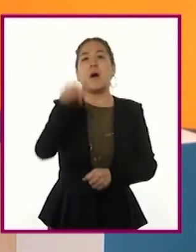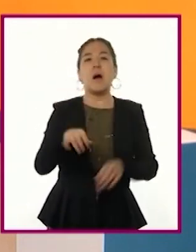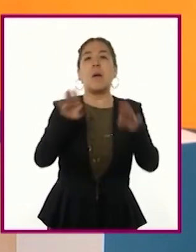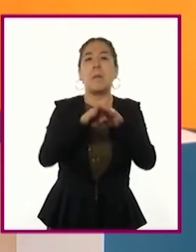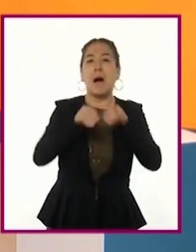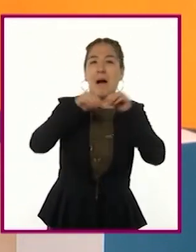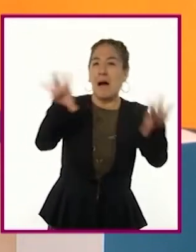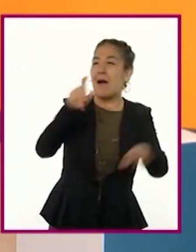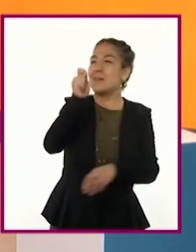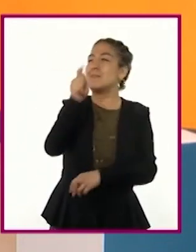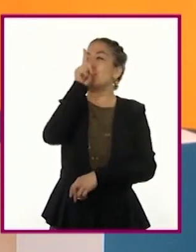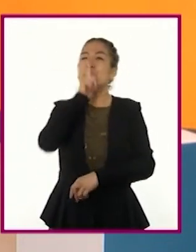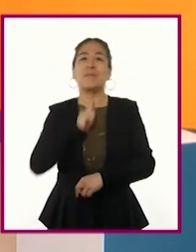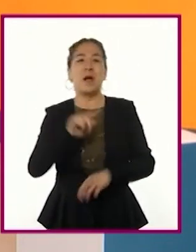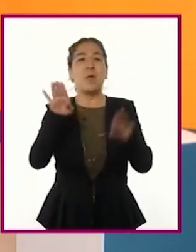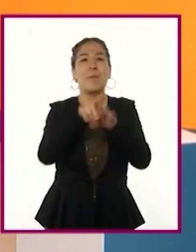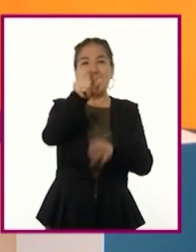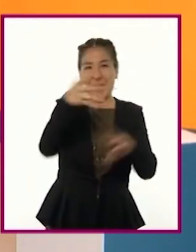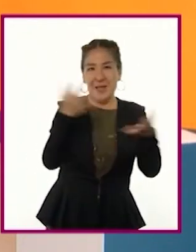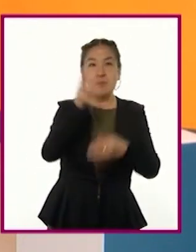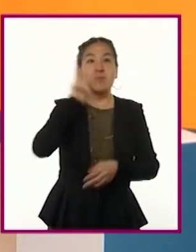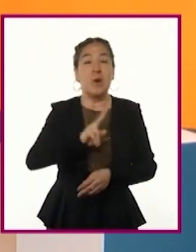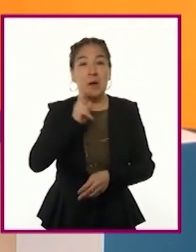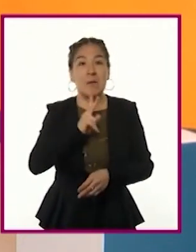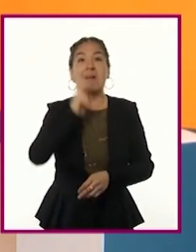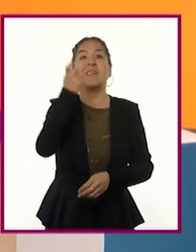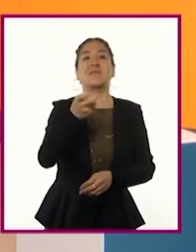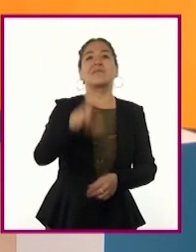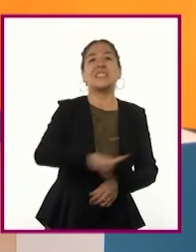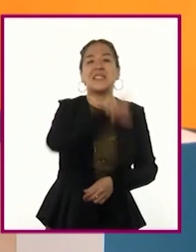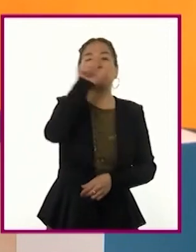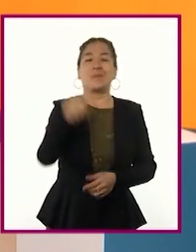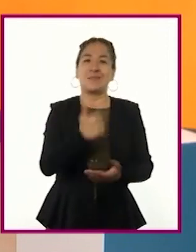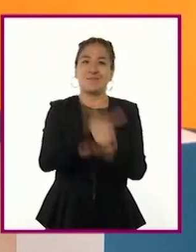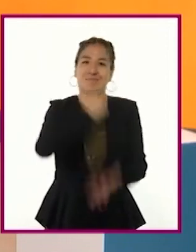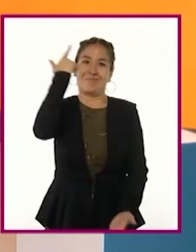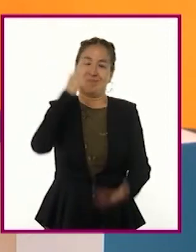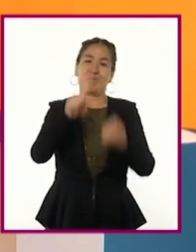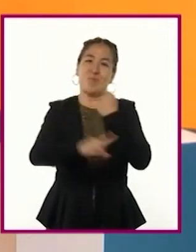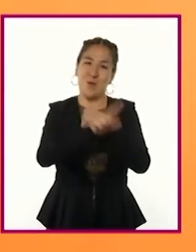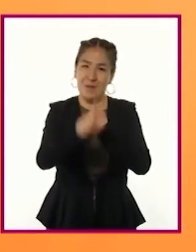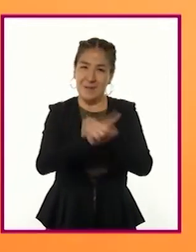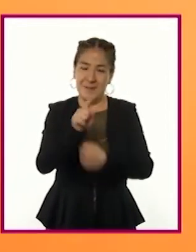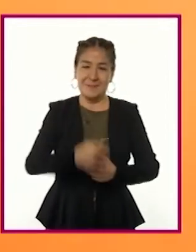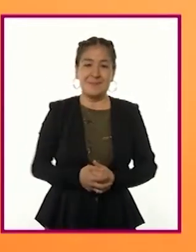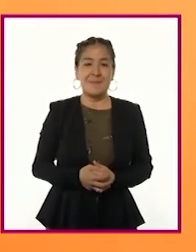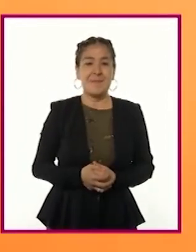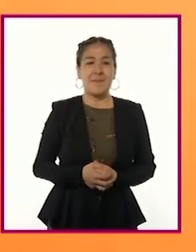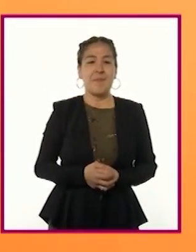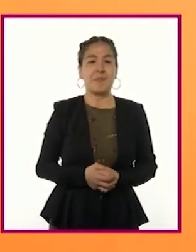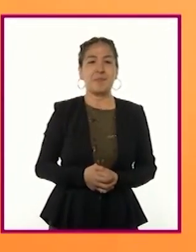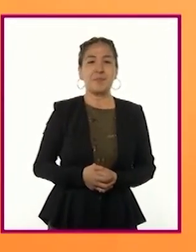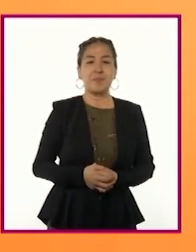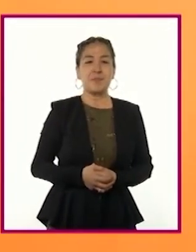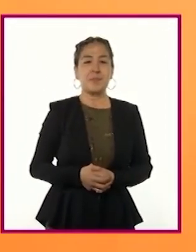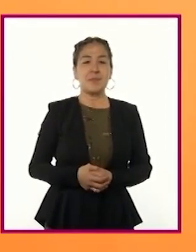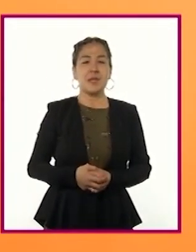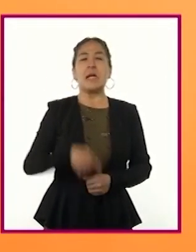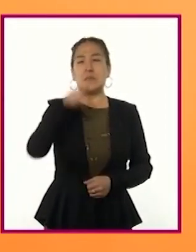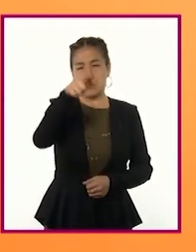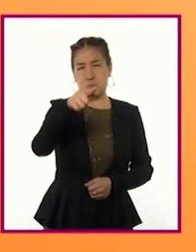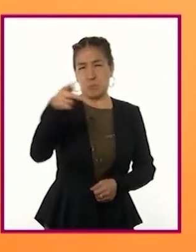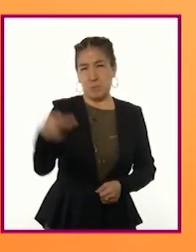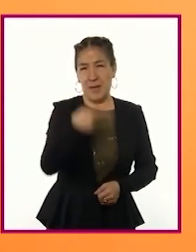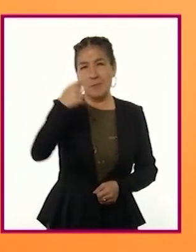que el creerlos o practicarlos puede poner en situaciones de riesgo. Pero seguramente se